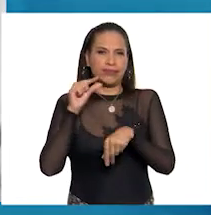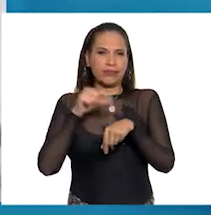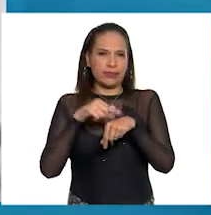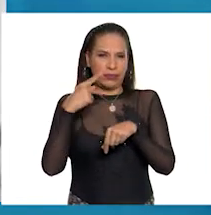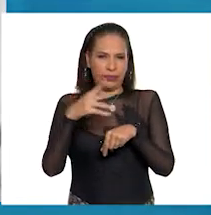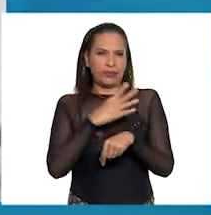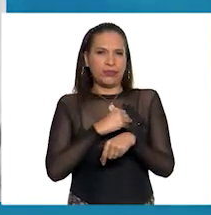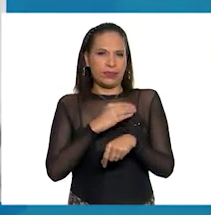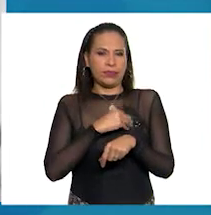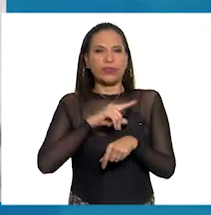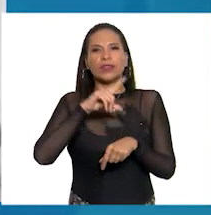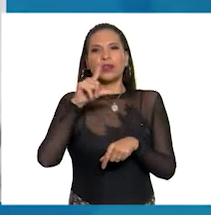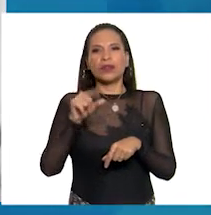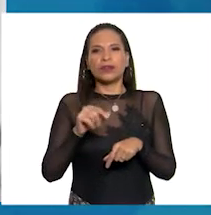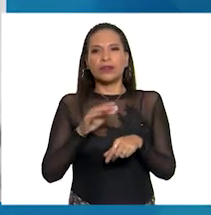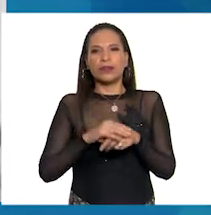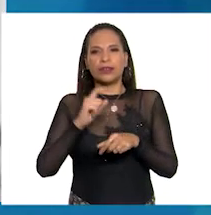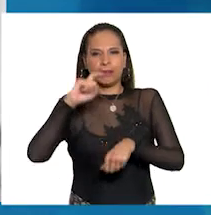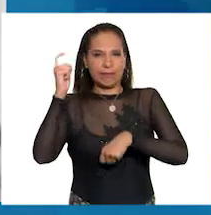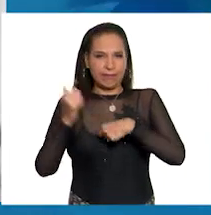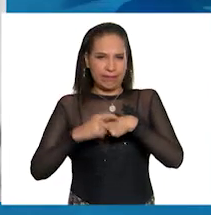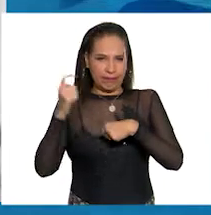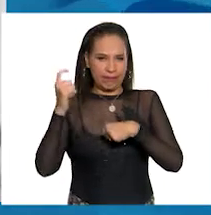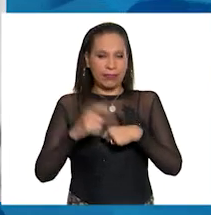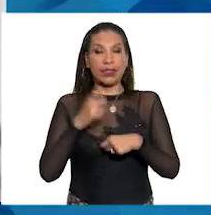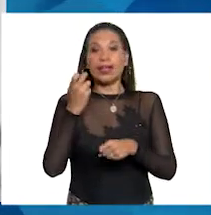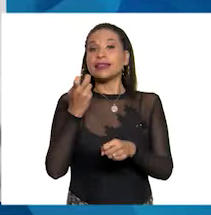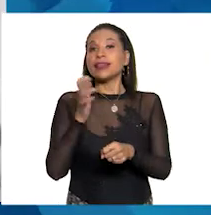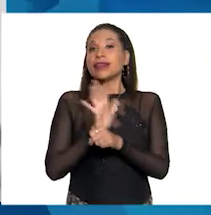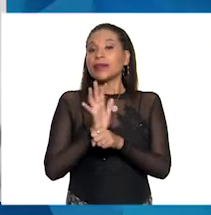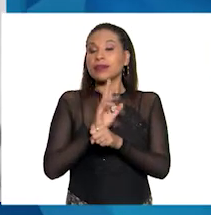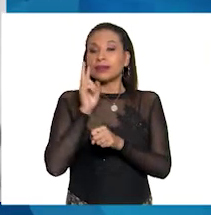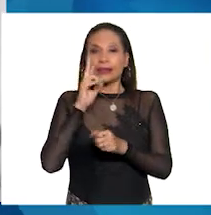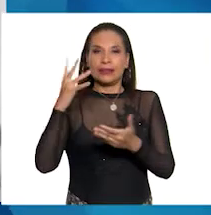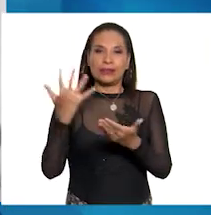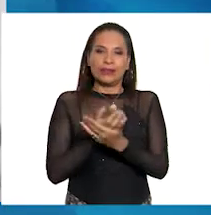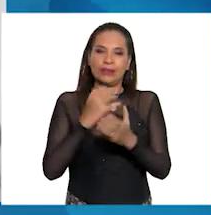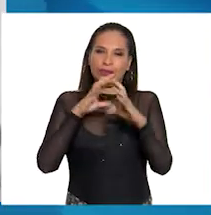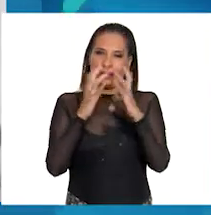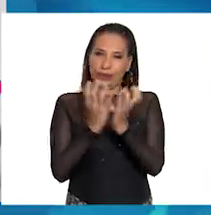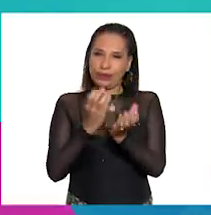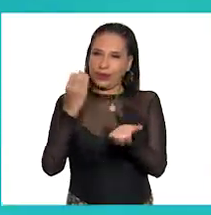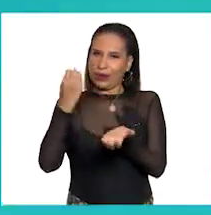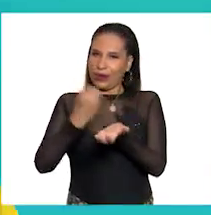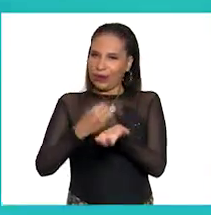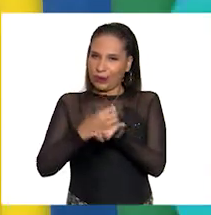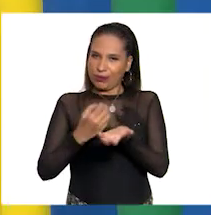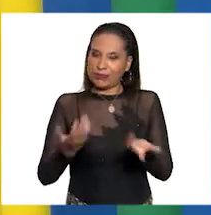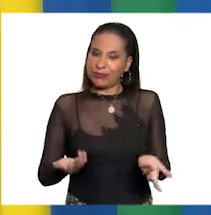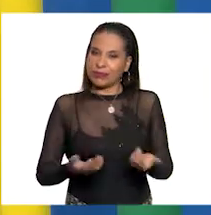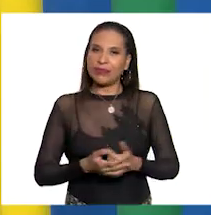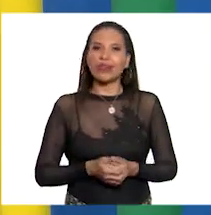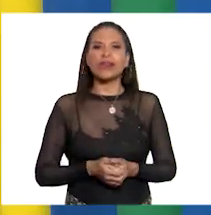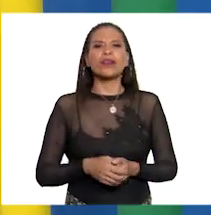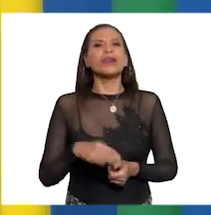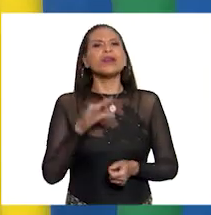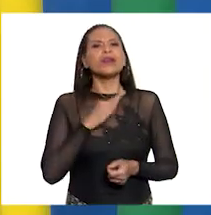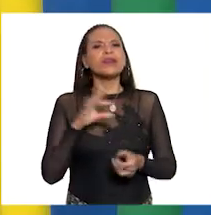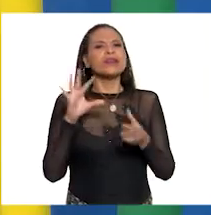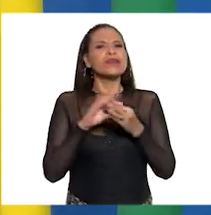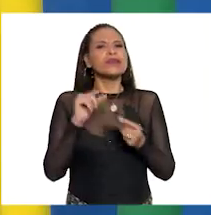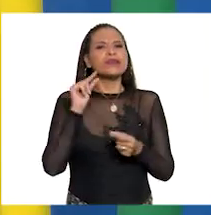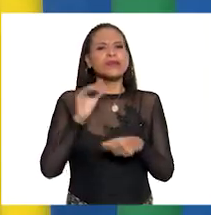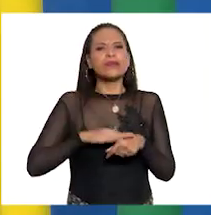de su hijo, luego de que lo picara un alacrán. Esta película, de hecho, ganó un Globo de Oro. Maestra, ¿podemos hablar